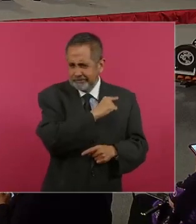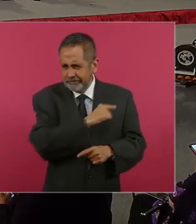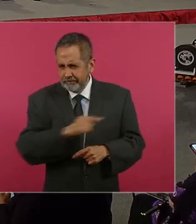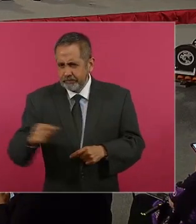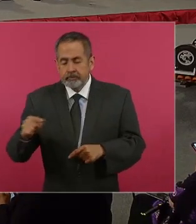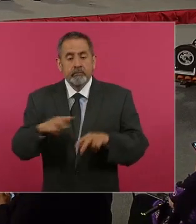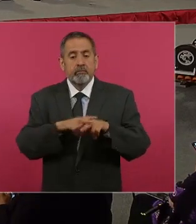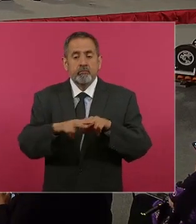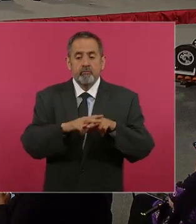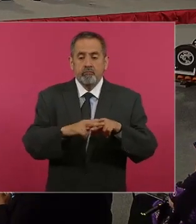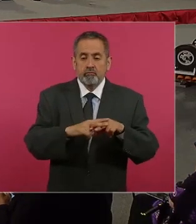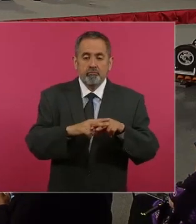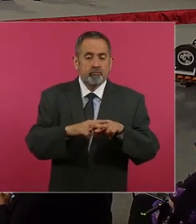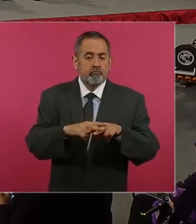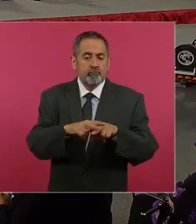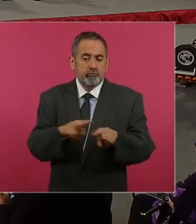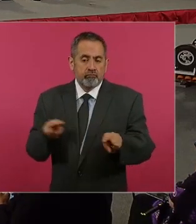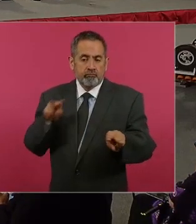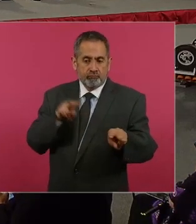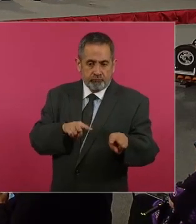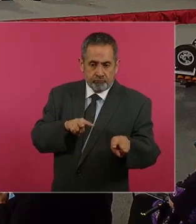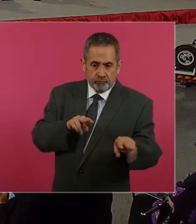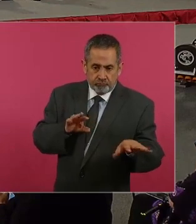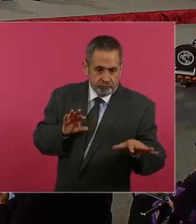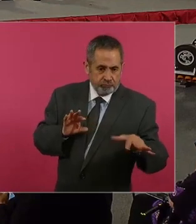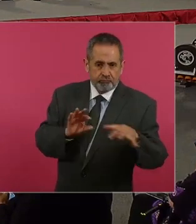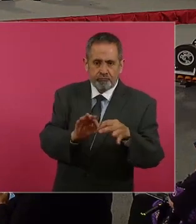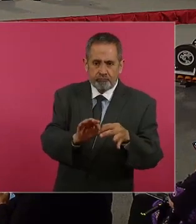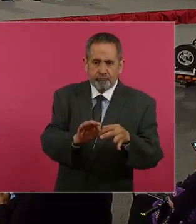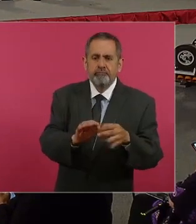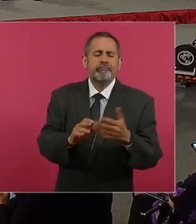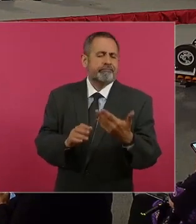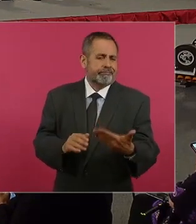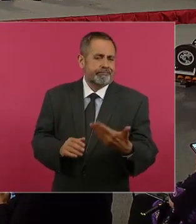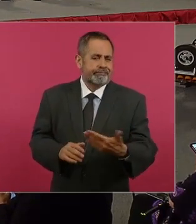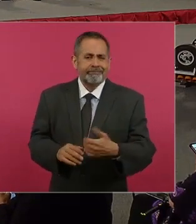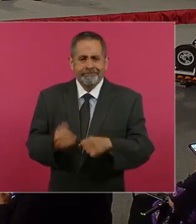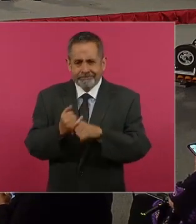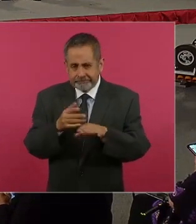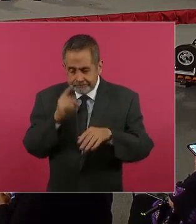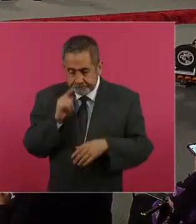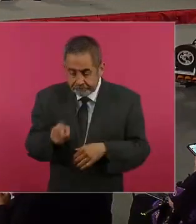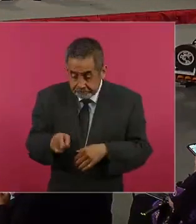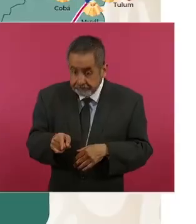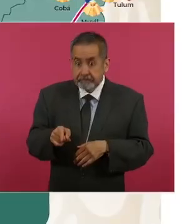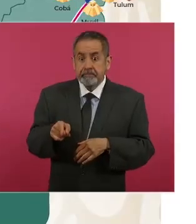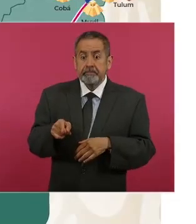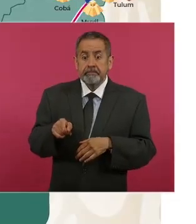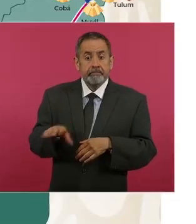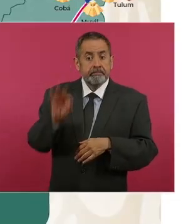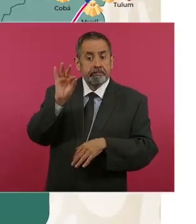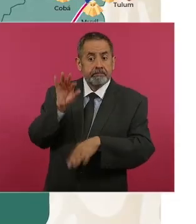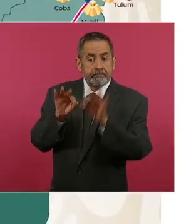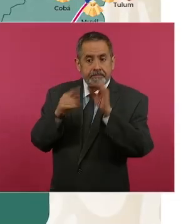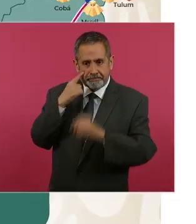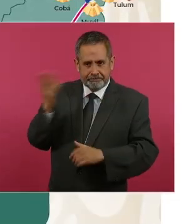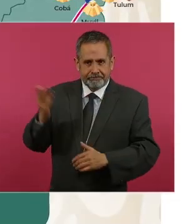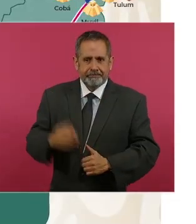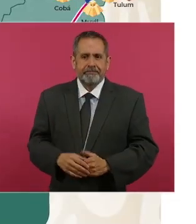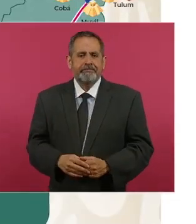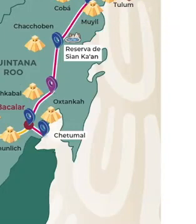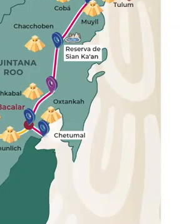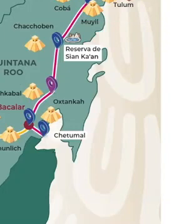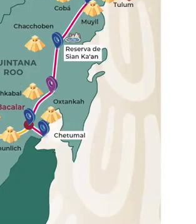vía férrea, han aportado valiosa información y materiales arqueológicos que hablan